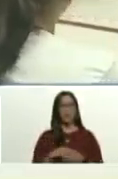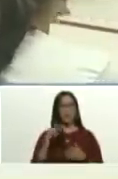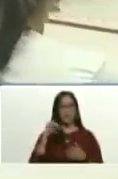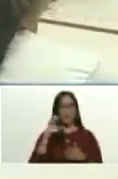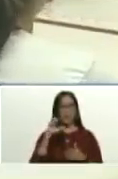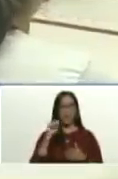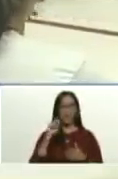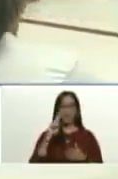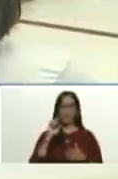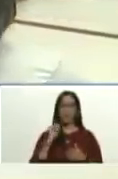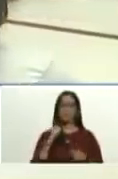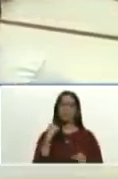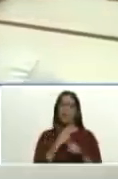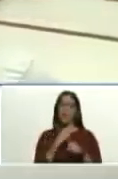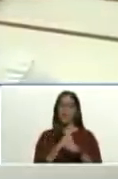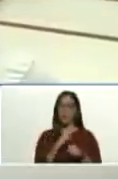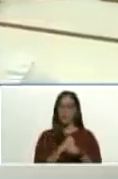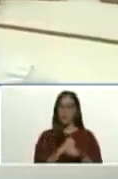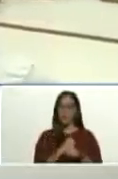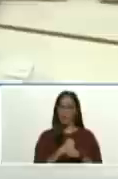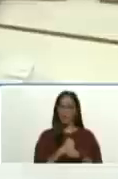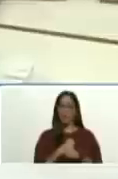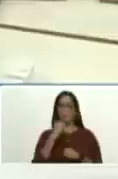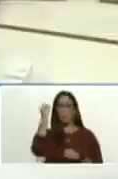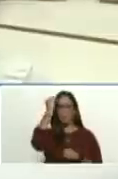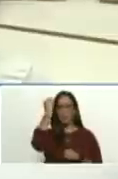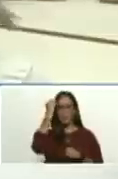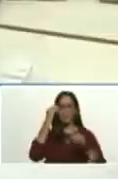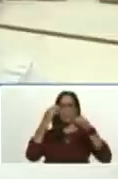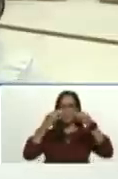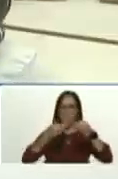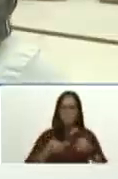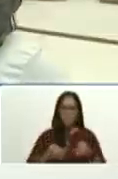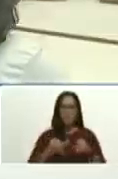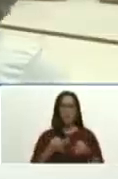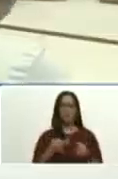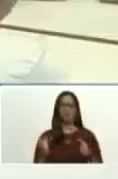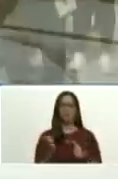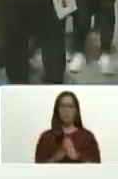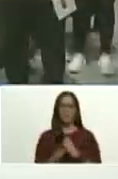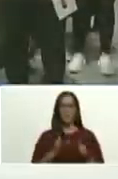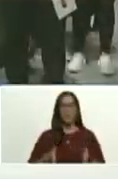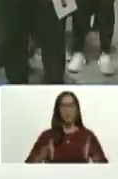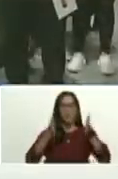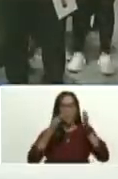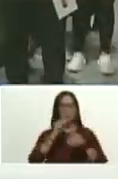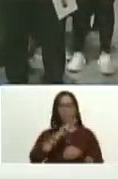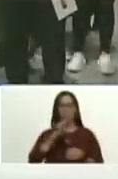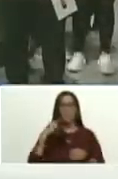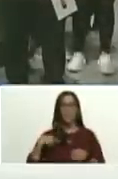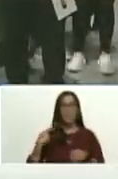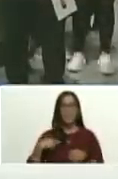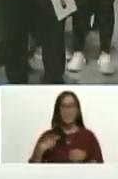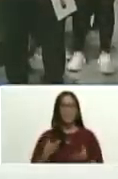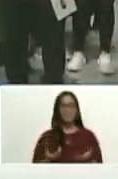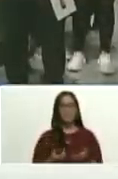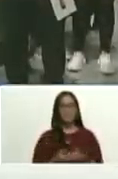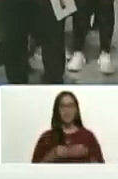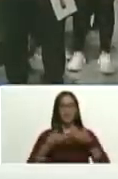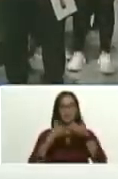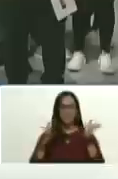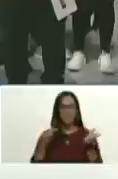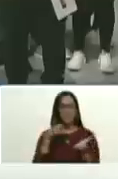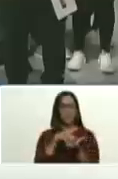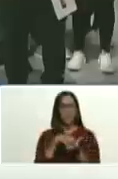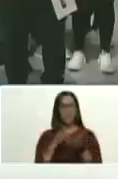trabajar, pensar bien, conseguir la infraestructura que ustedes la tienen para abrirle núcleos de estudio a los jóvenes